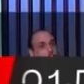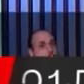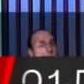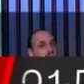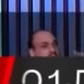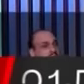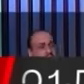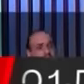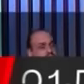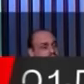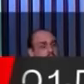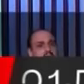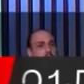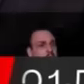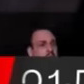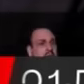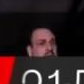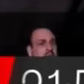el Banco Central es lo que genera la inflación.